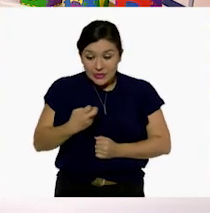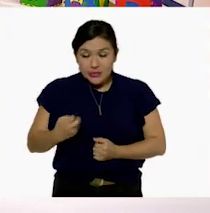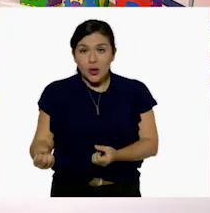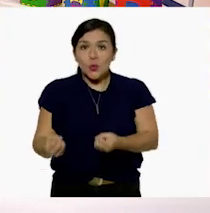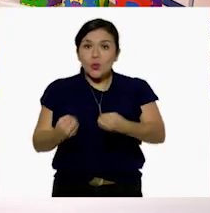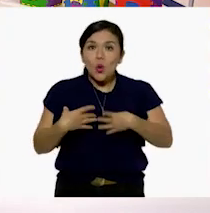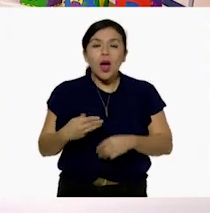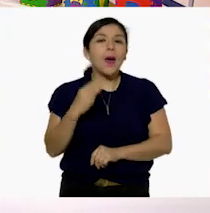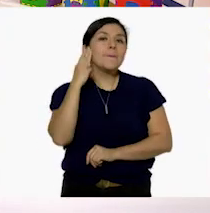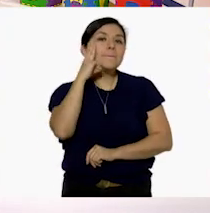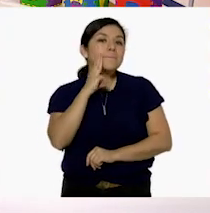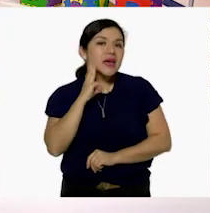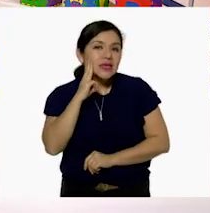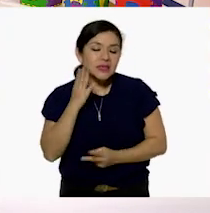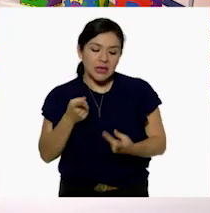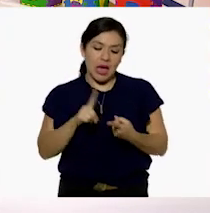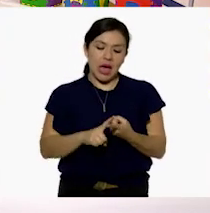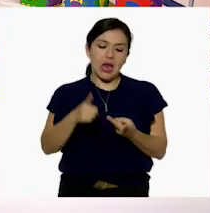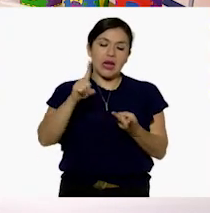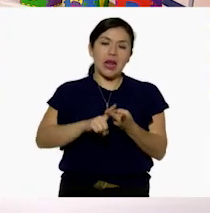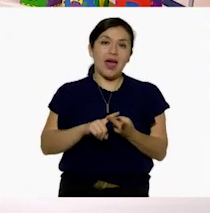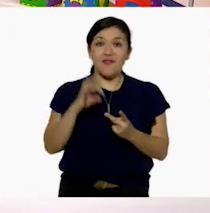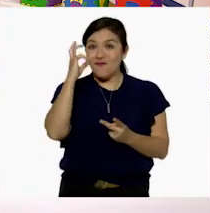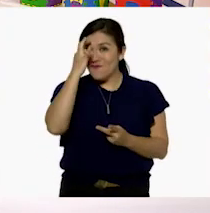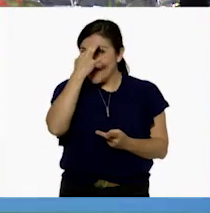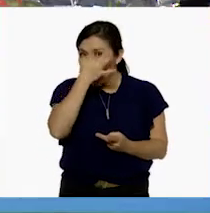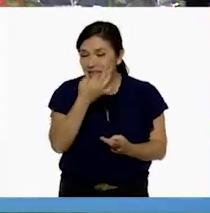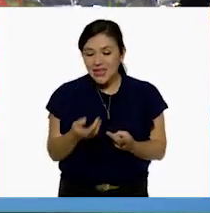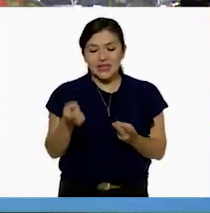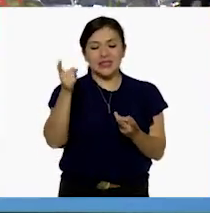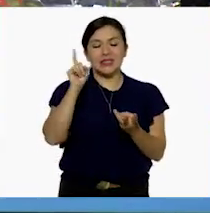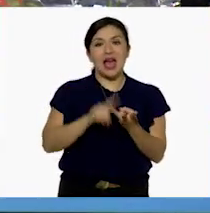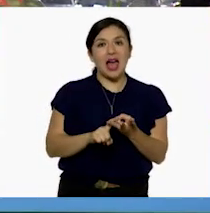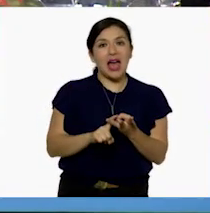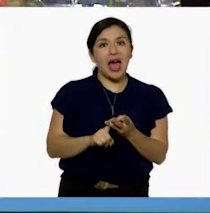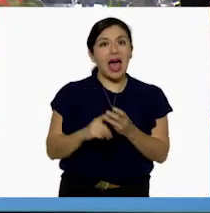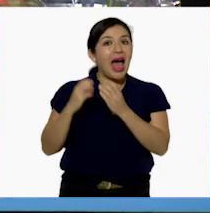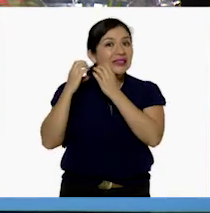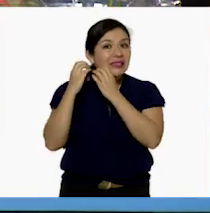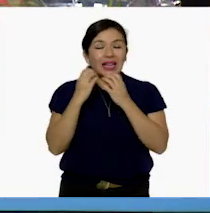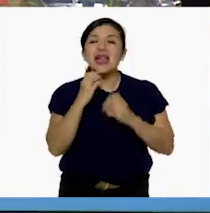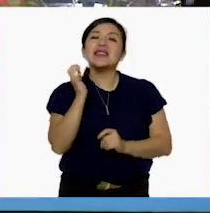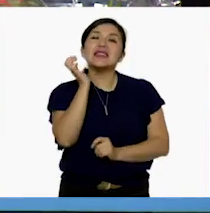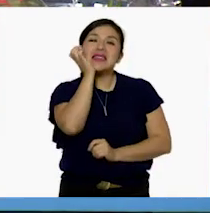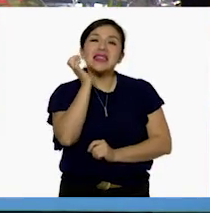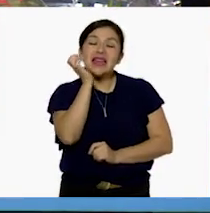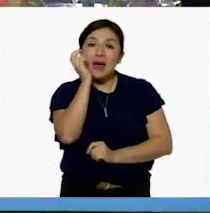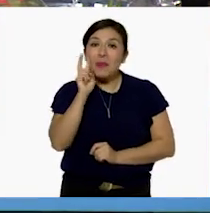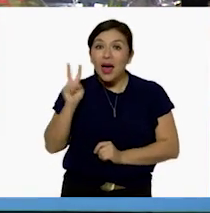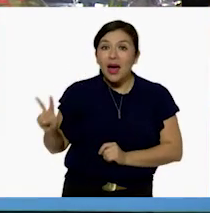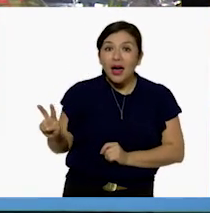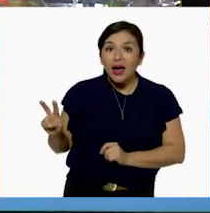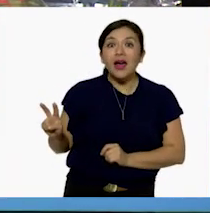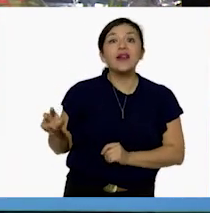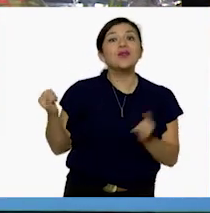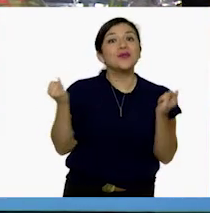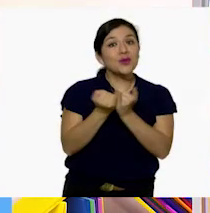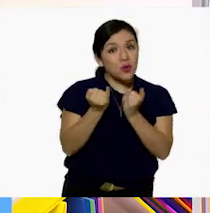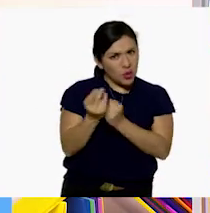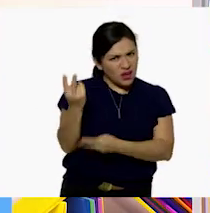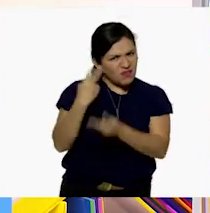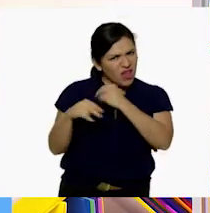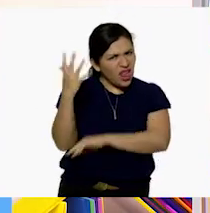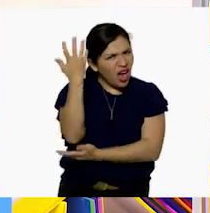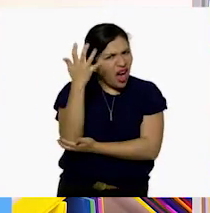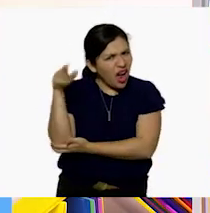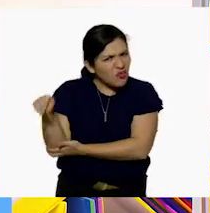las manzanas, ajá, las fresas, también la rica jícama. ¿La jícama también se da en los árboles,